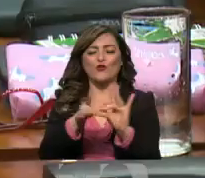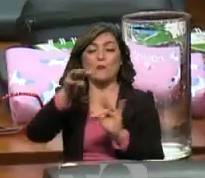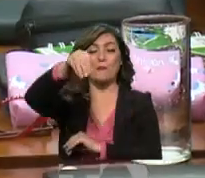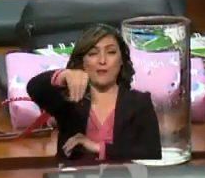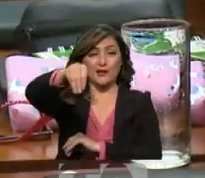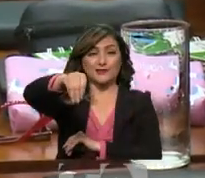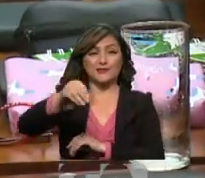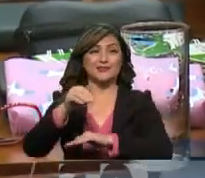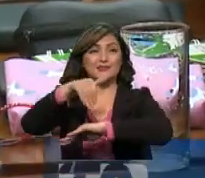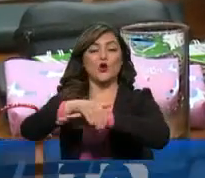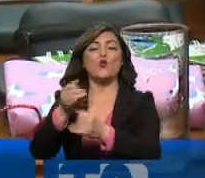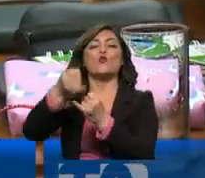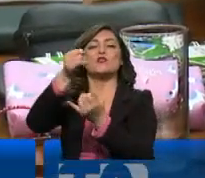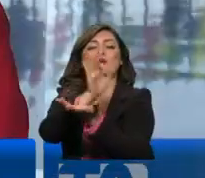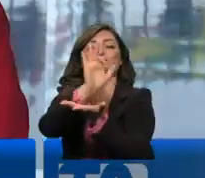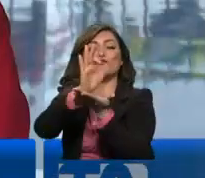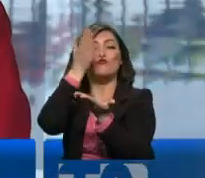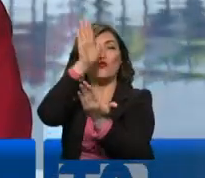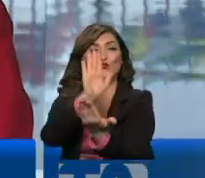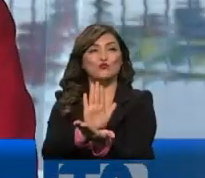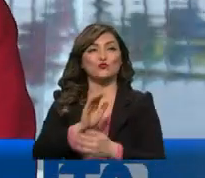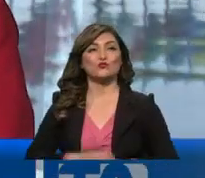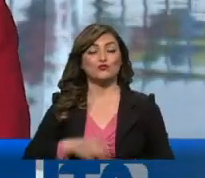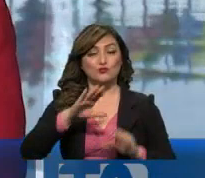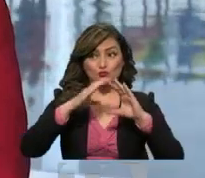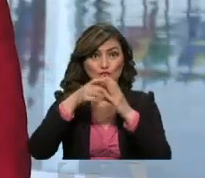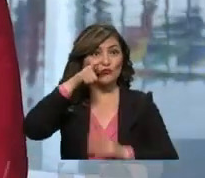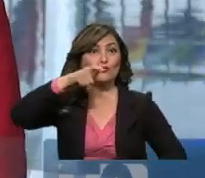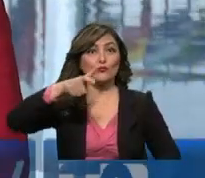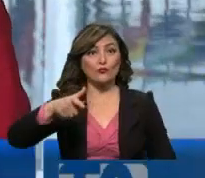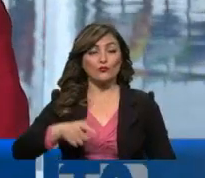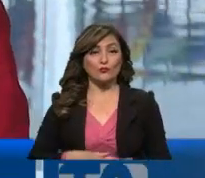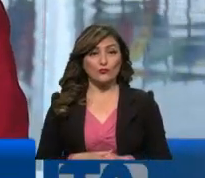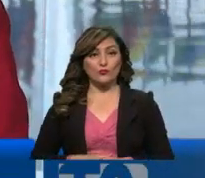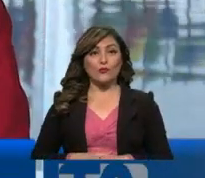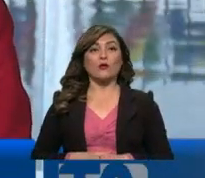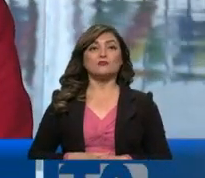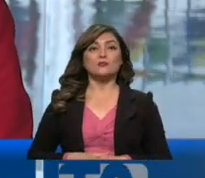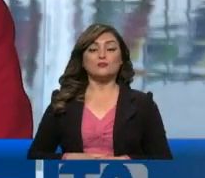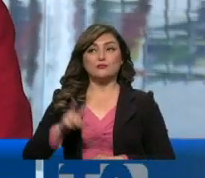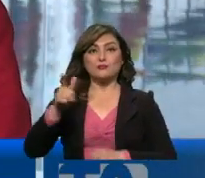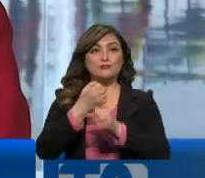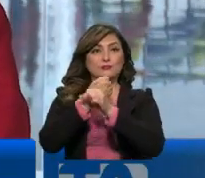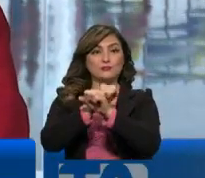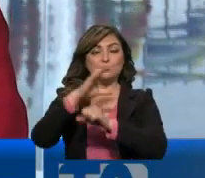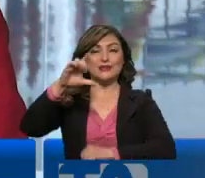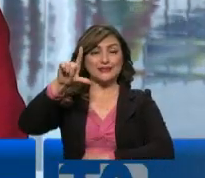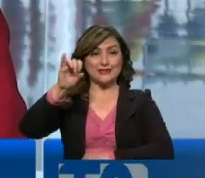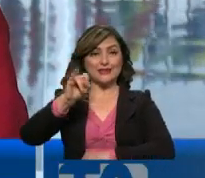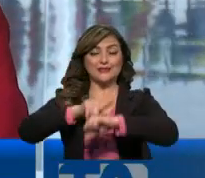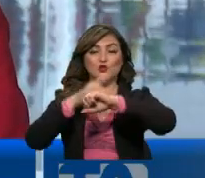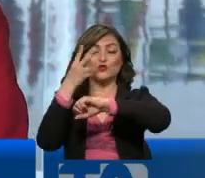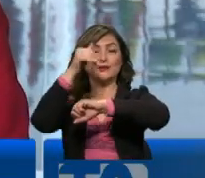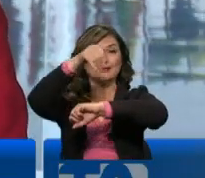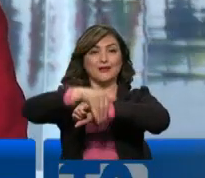Esta tarde se cumple con la última comparecencia y la Comisión de Fiscalización recibirá en cambio la defensa de Pablo Celi a partir de las 2